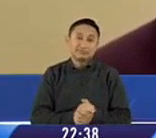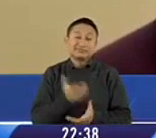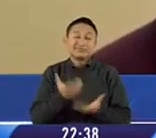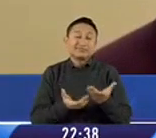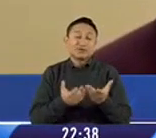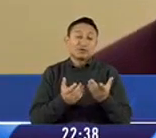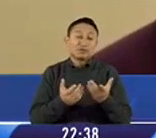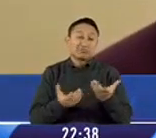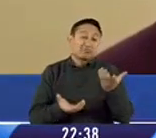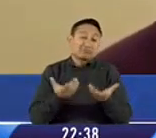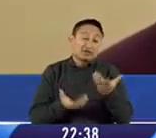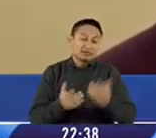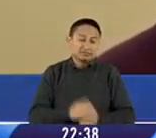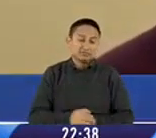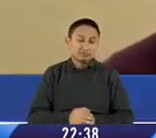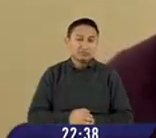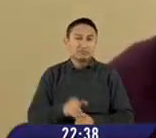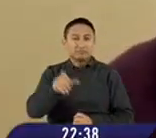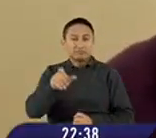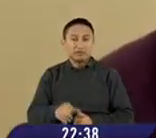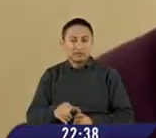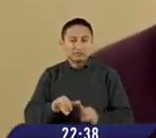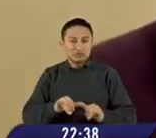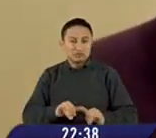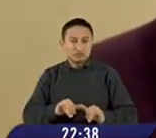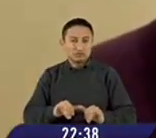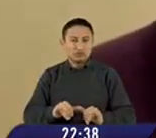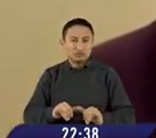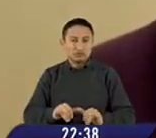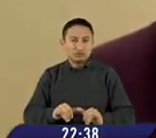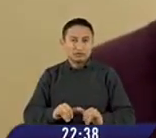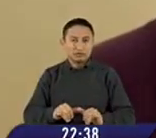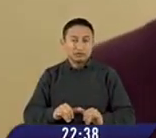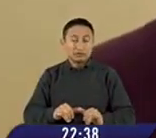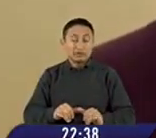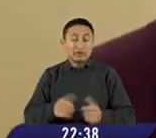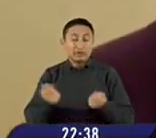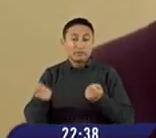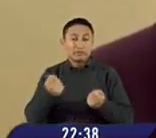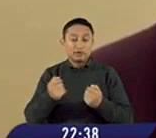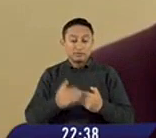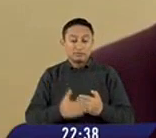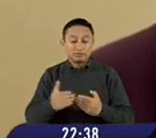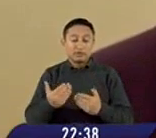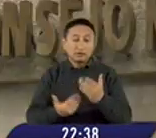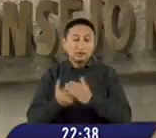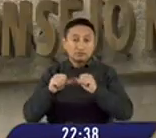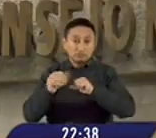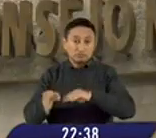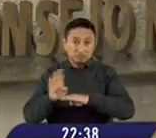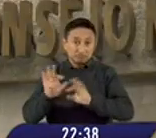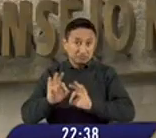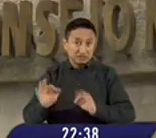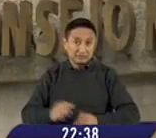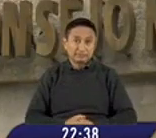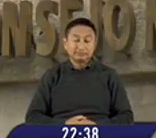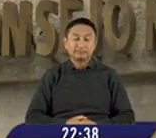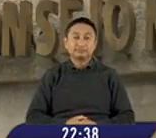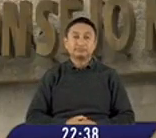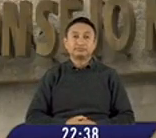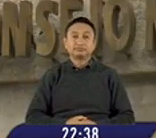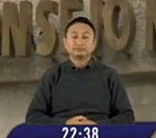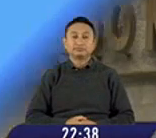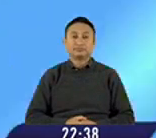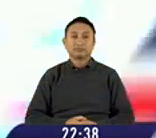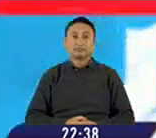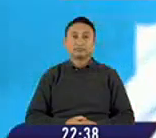ser quererse quedar más tiempo en el poder y que no se instale la Asamblea Nacional. Informó Mauricio